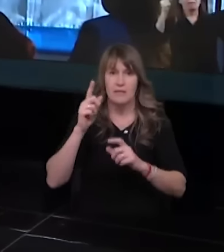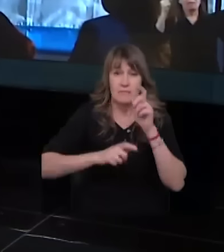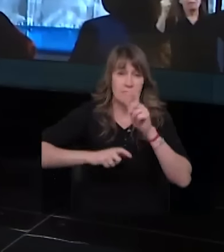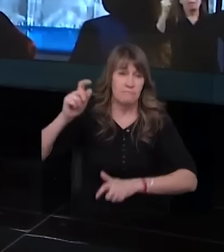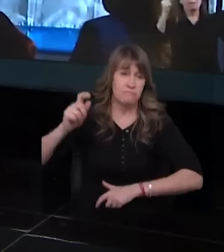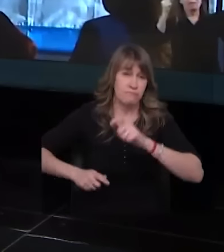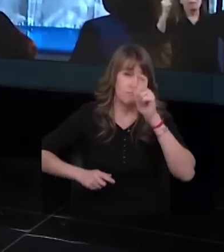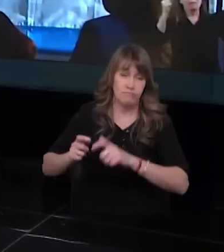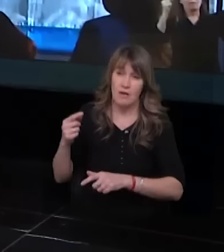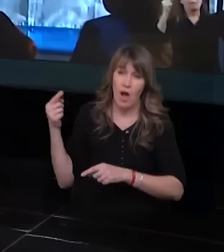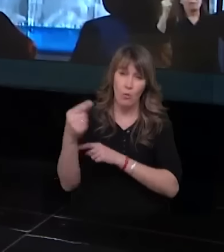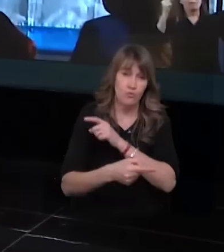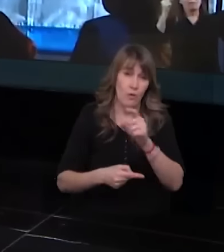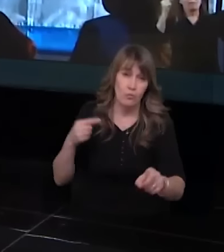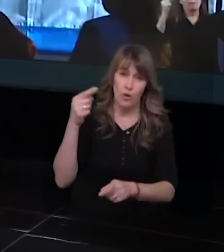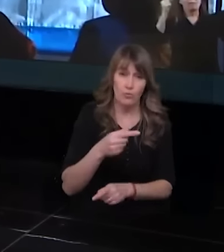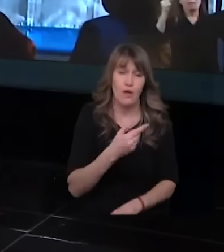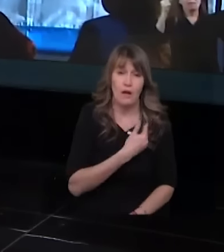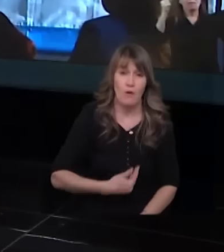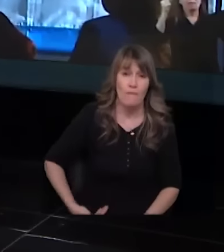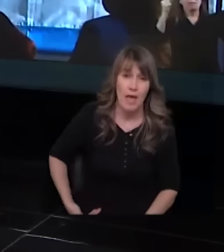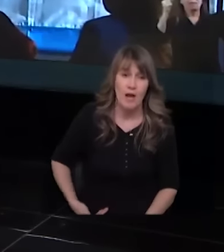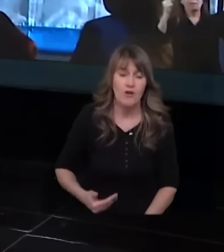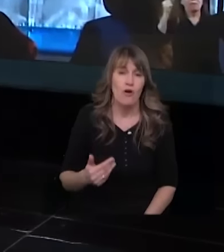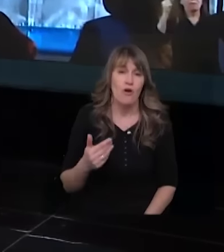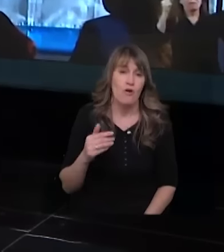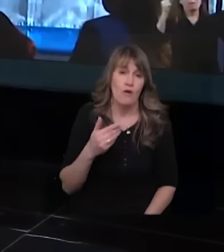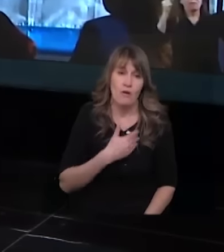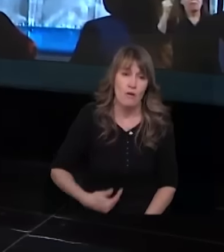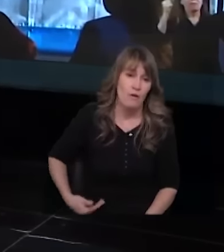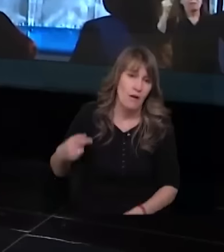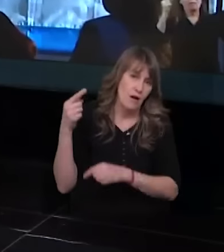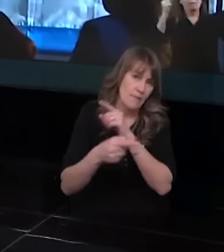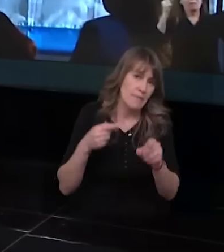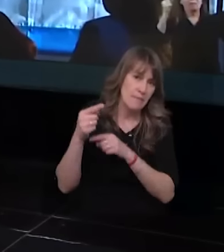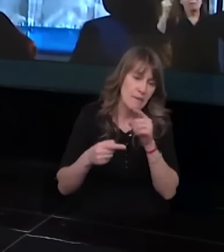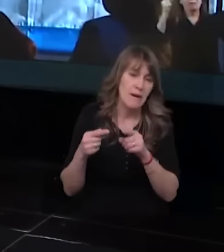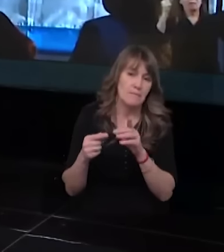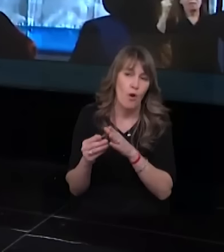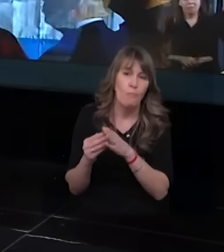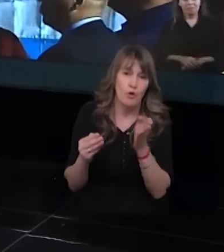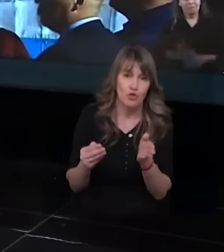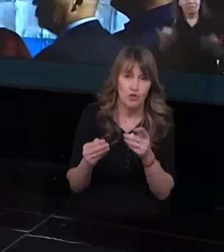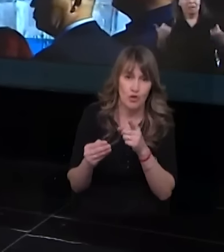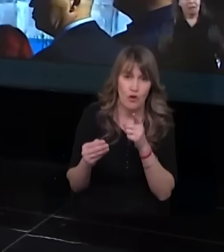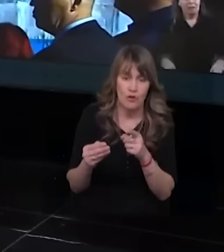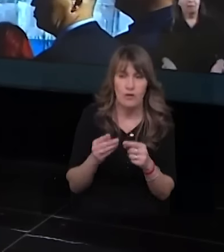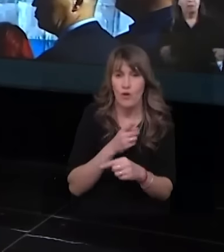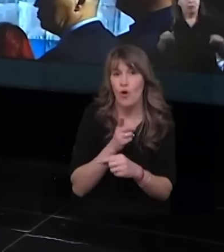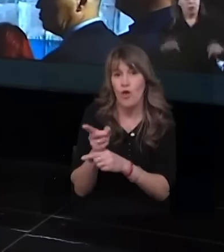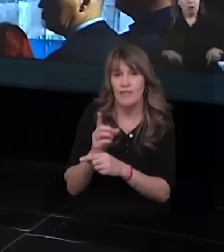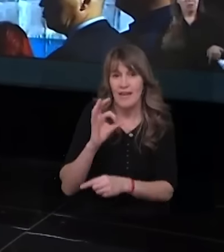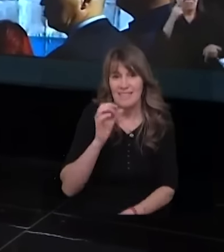de controversias y acusaciones del gobierno hacia la principal o una de las principales figuras de la oposición al presidente Pedro Sánchez El